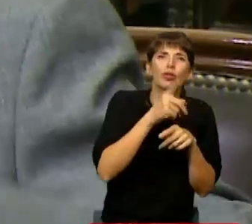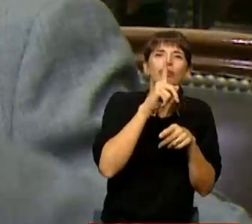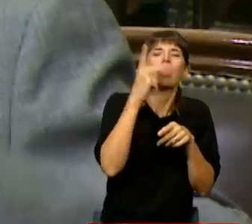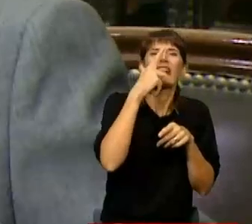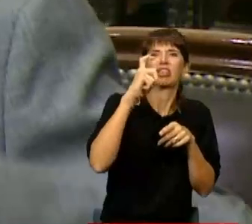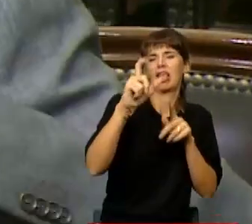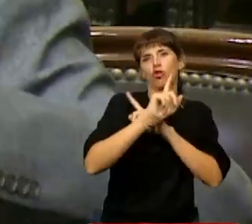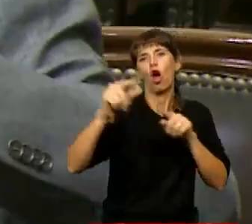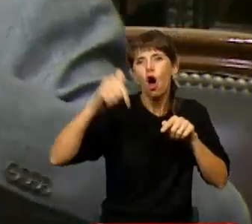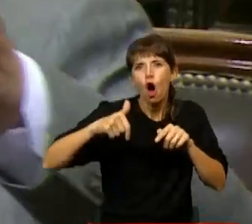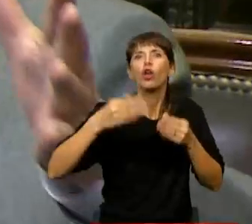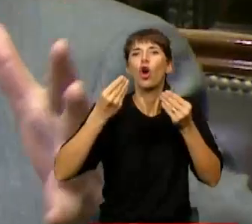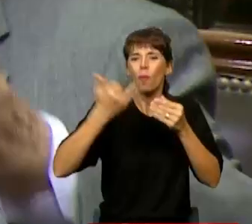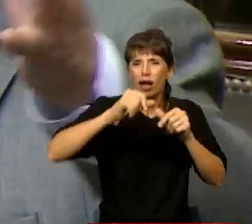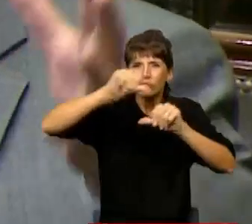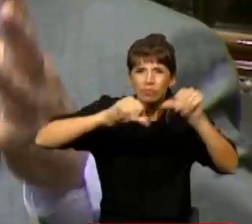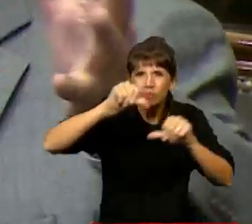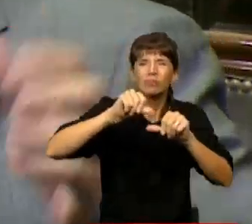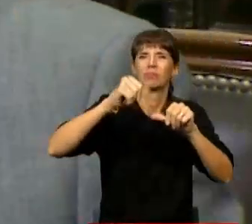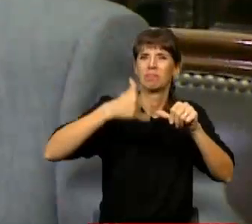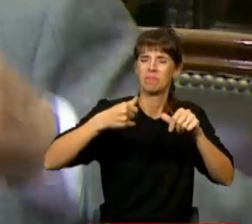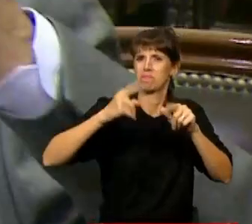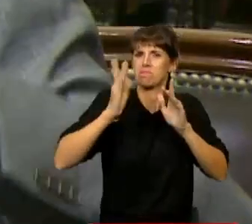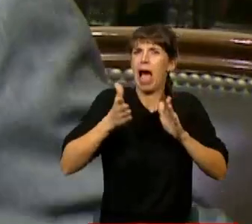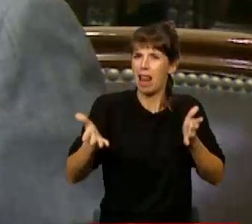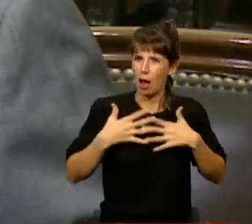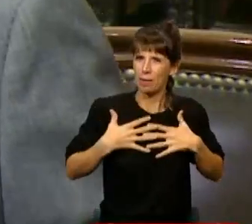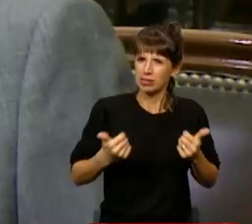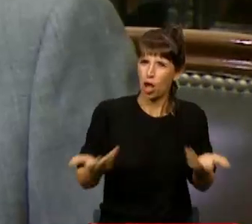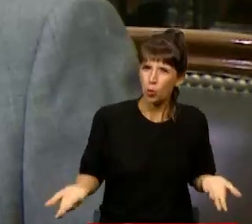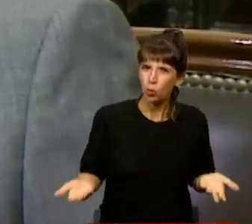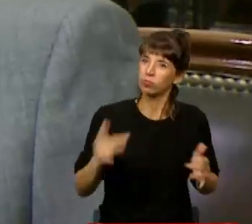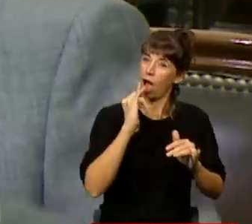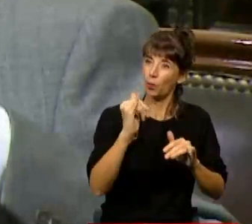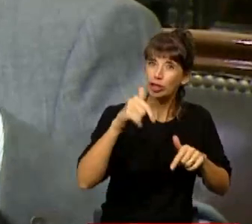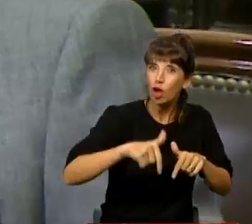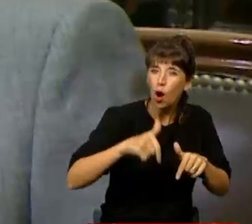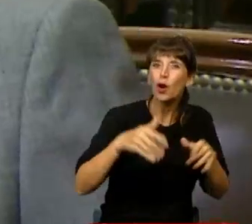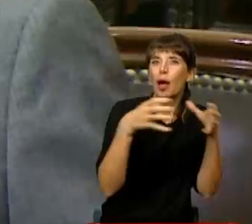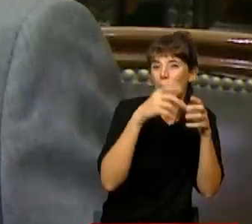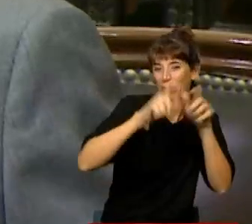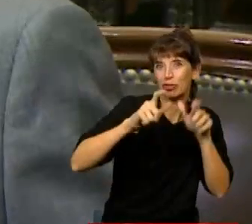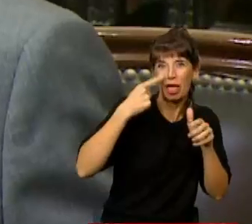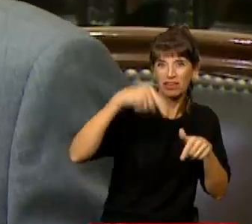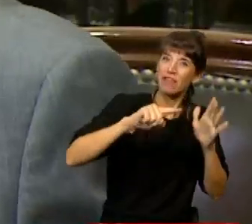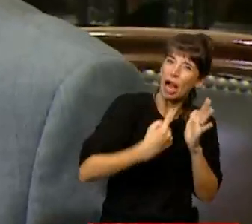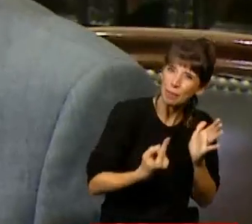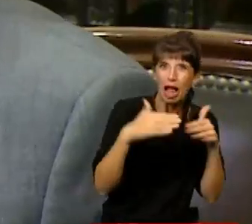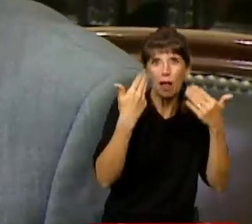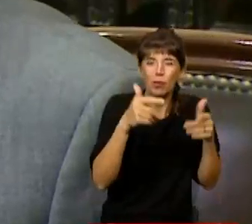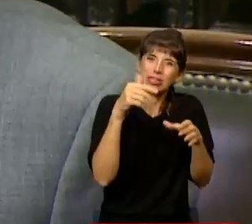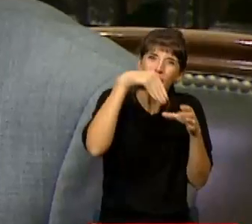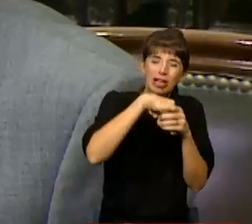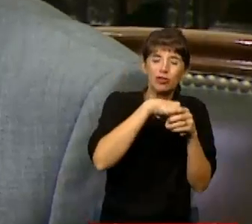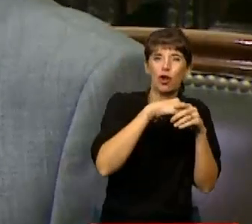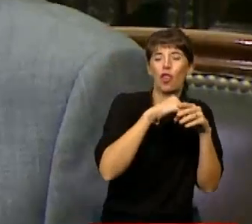un transgénico. Le digo a esos progres porteños que tienen hoy la plantita sagrada y resulta que esta plantita